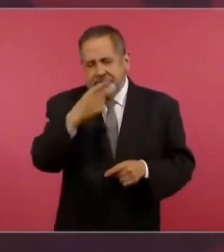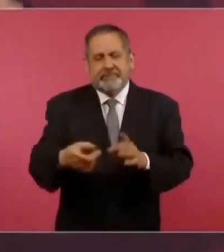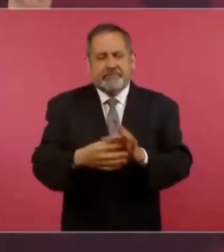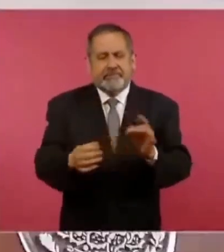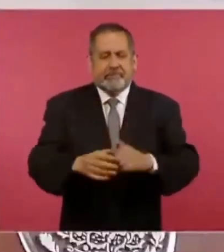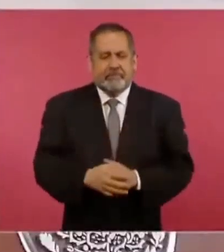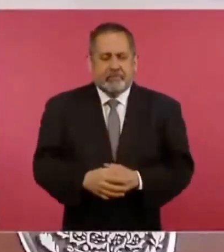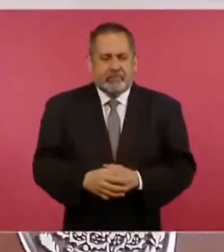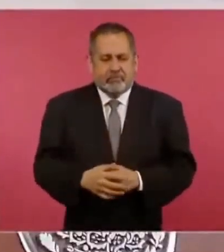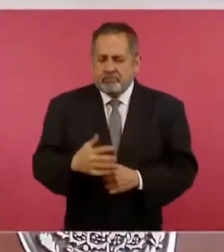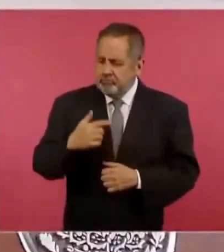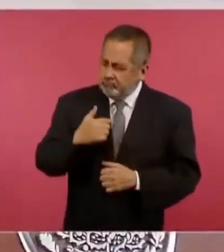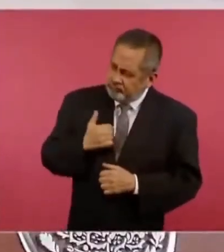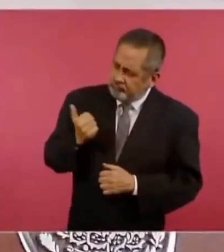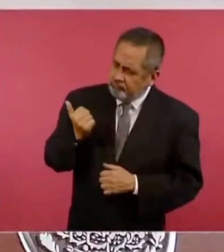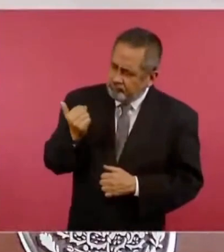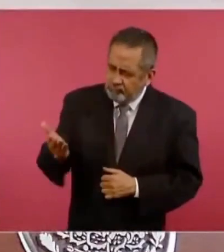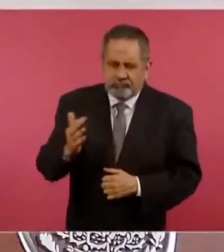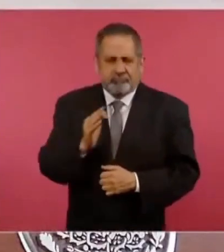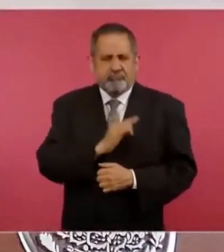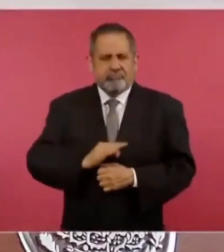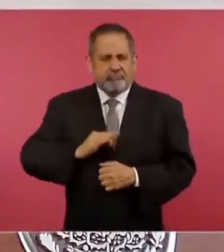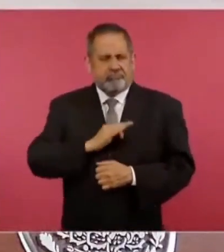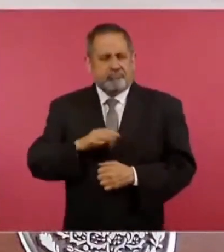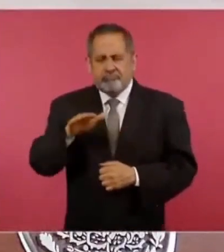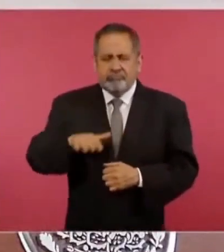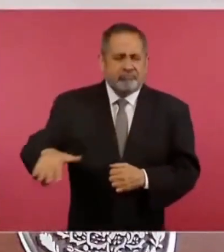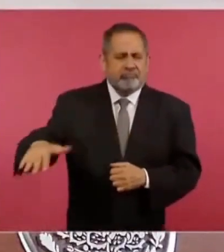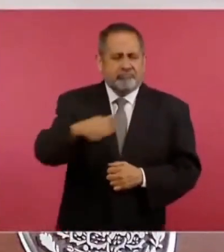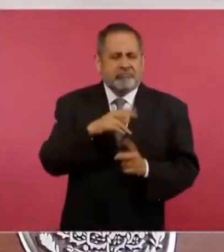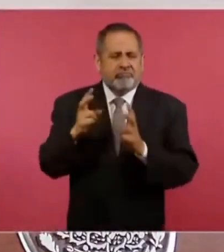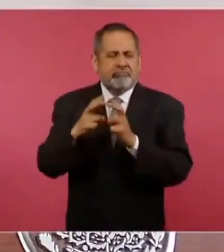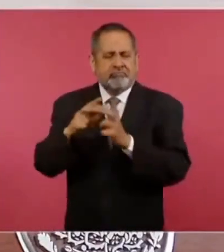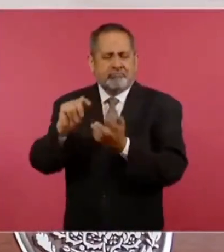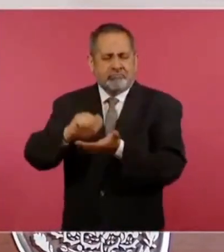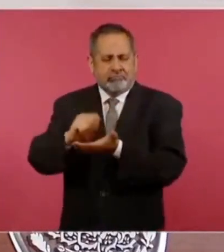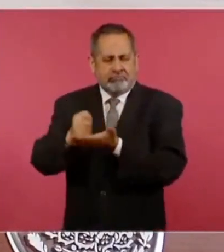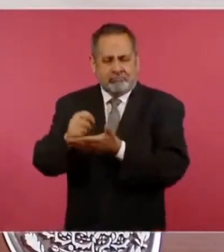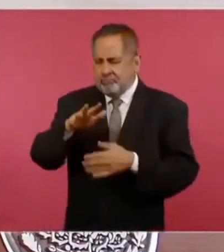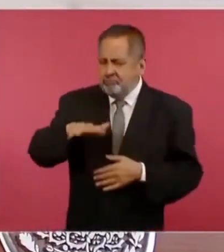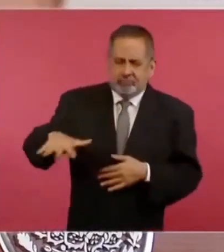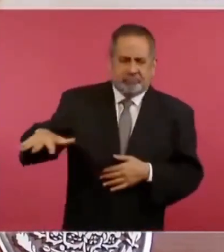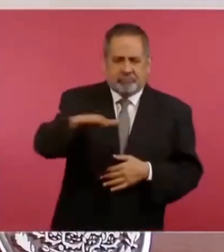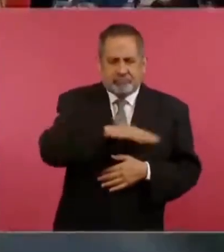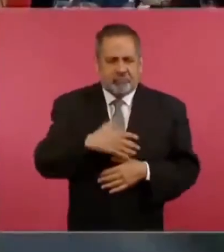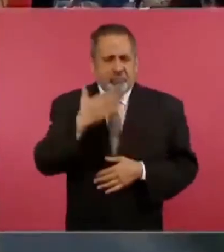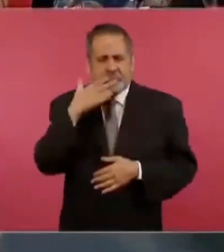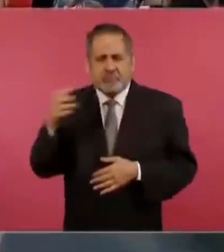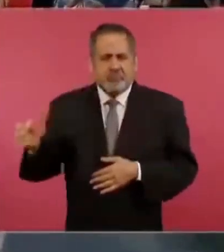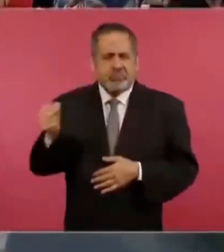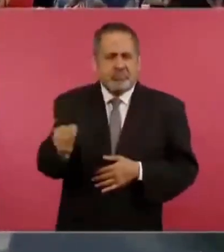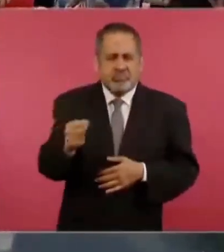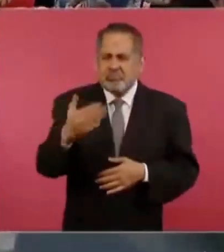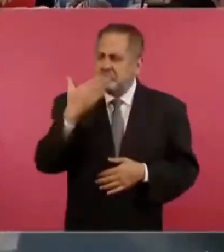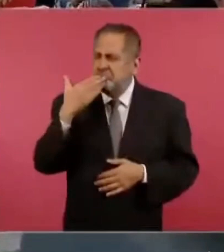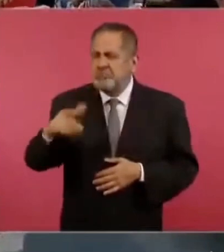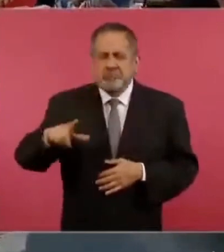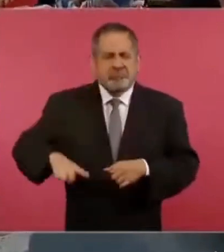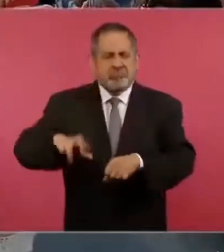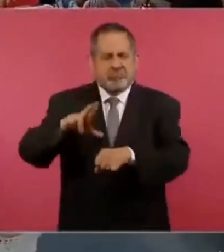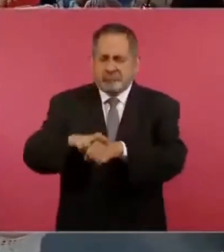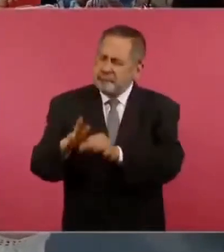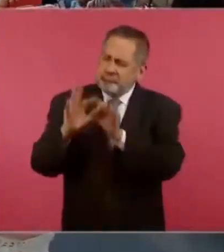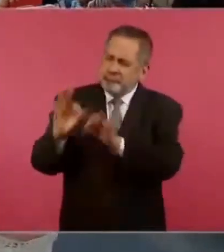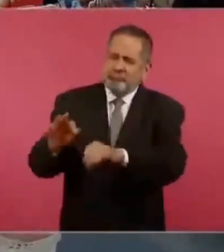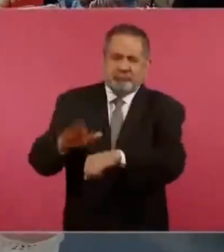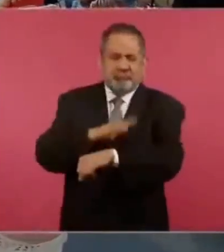Yo felicito al pueblo de Tamaulipas por el gobernador que tienen, porque